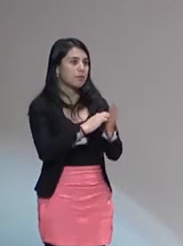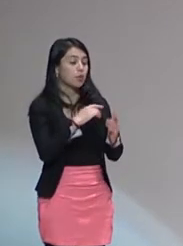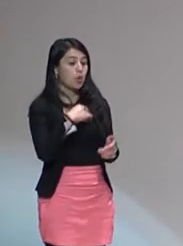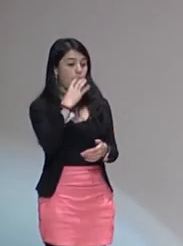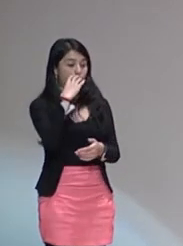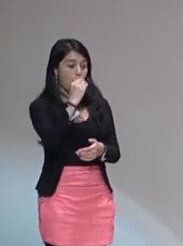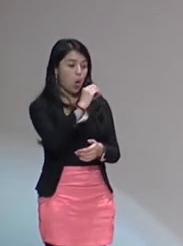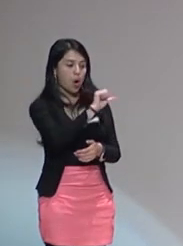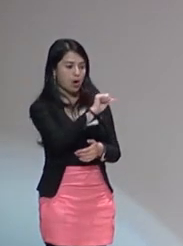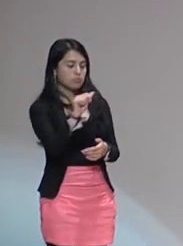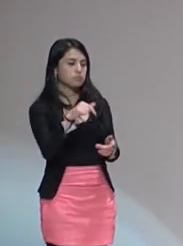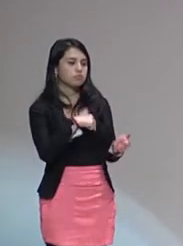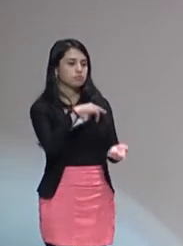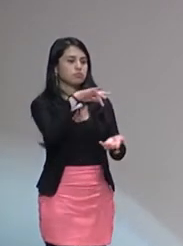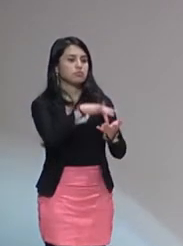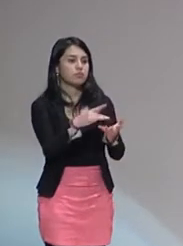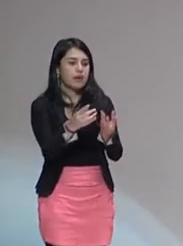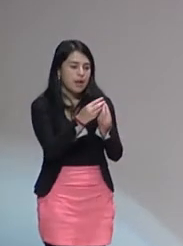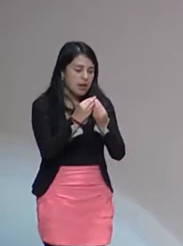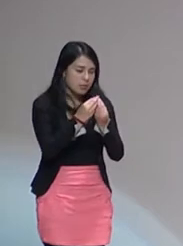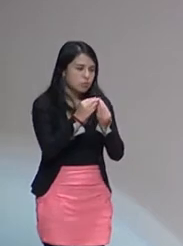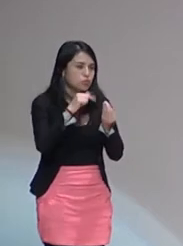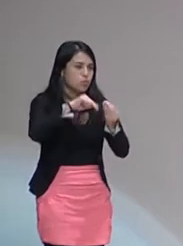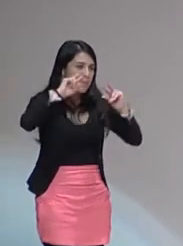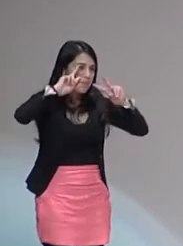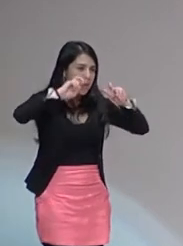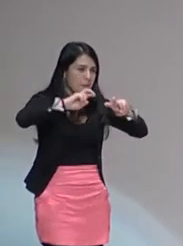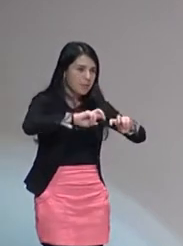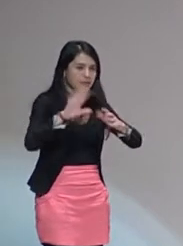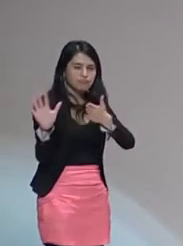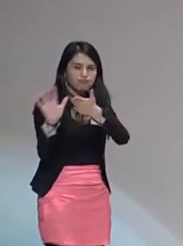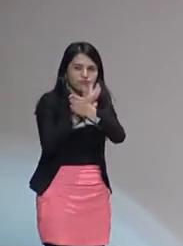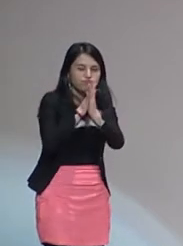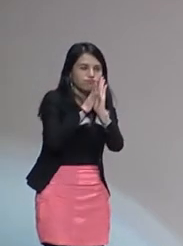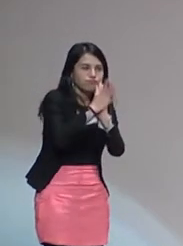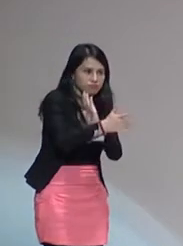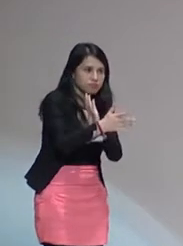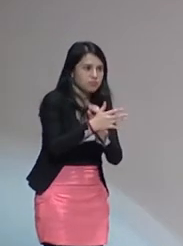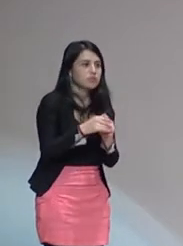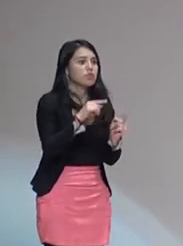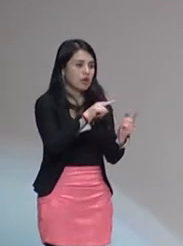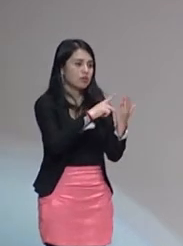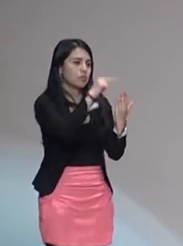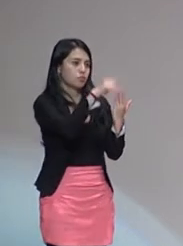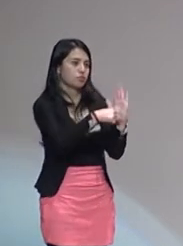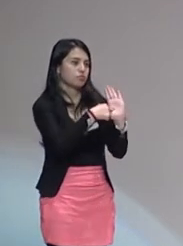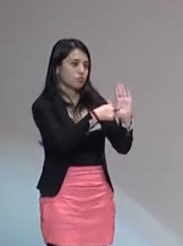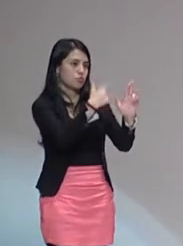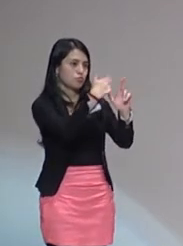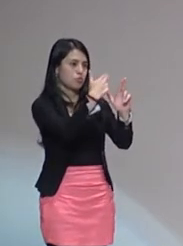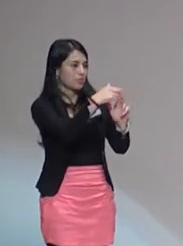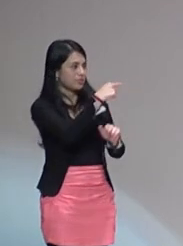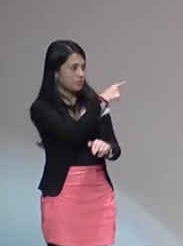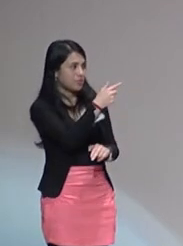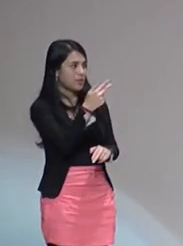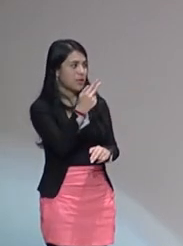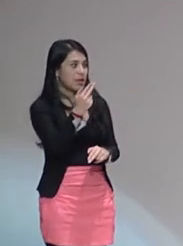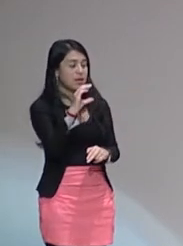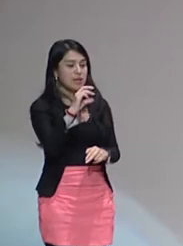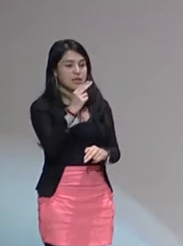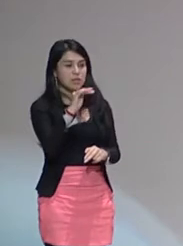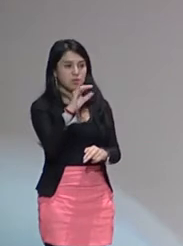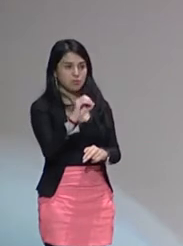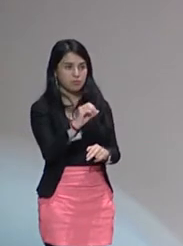tenía que conformarse como grupo de investigación de historia oral, de ahí el nombre del proyecto y de esta revista, GIO.